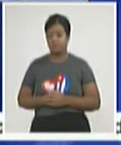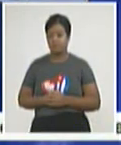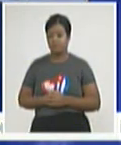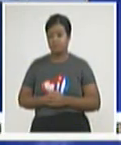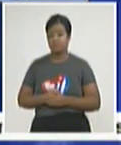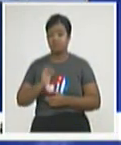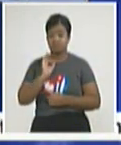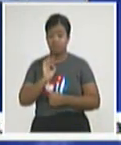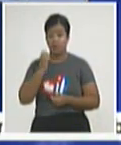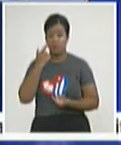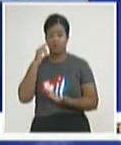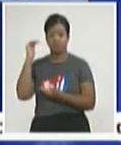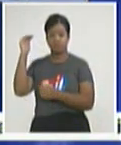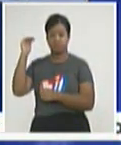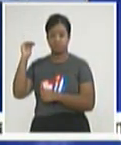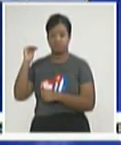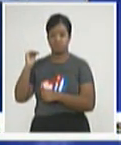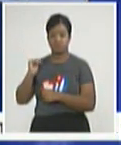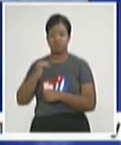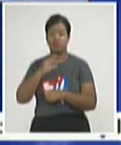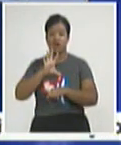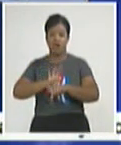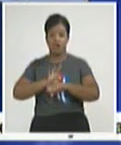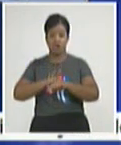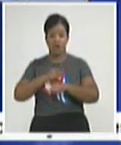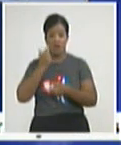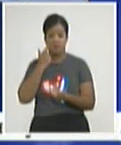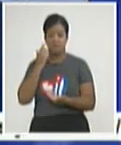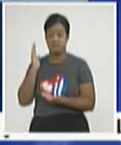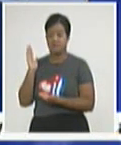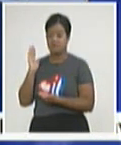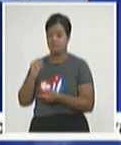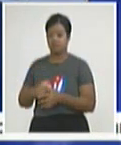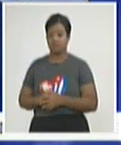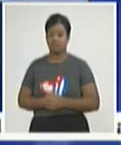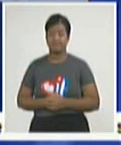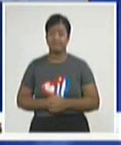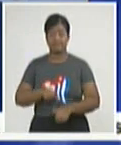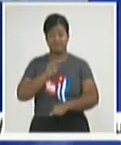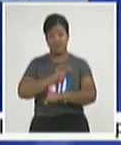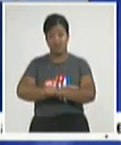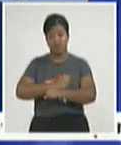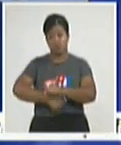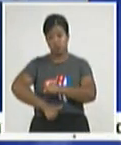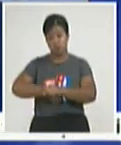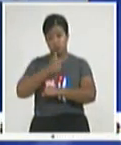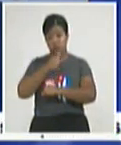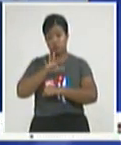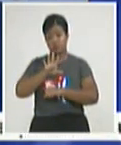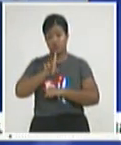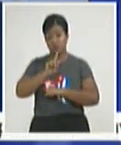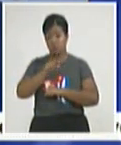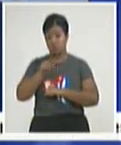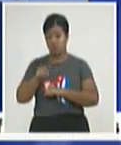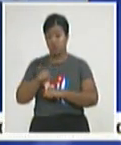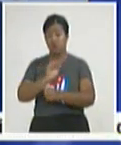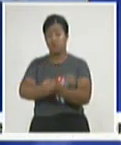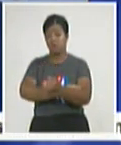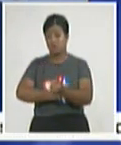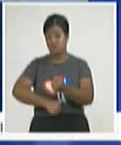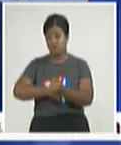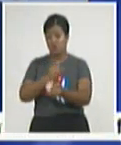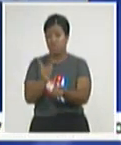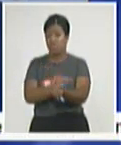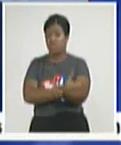de su fallecimiento, las tienen ahí en la pantalla. Hipertensión arterial en 51 de ellos,